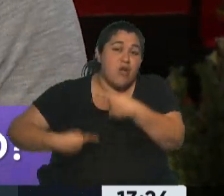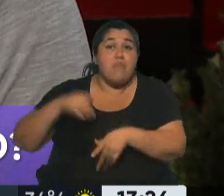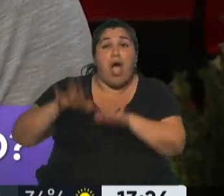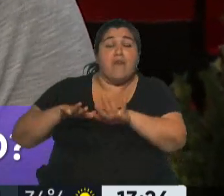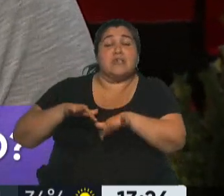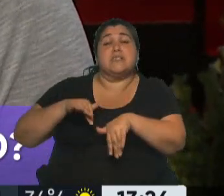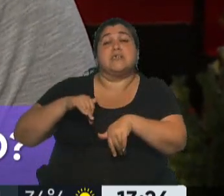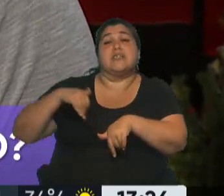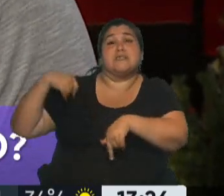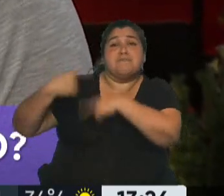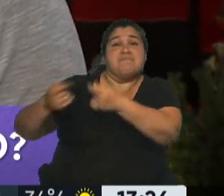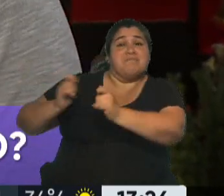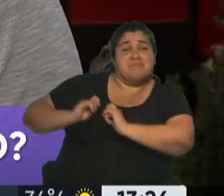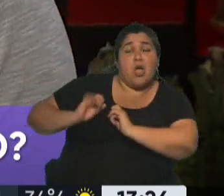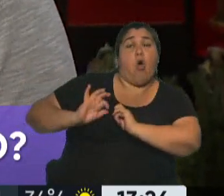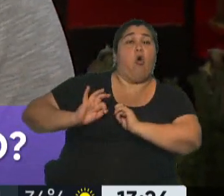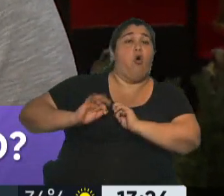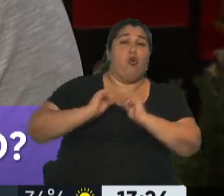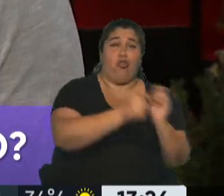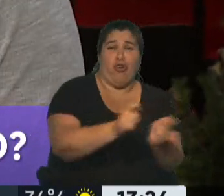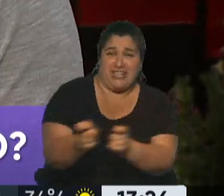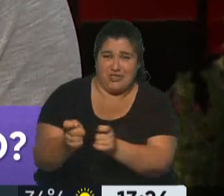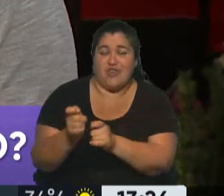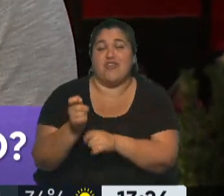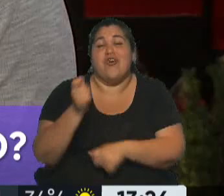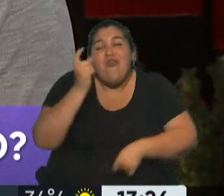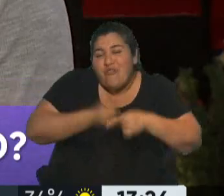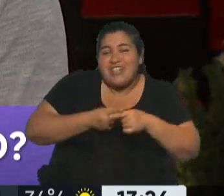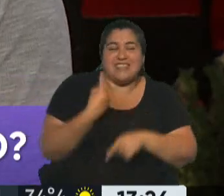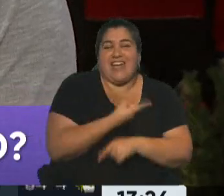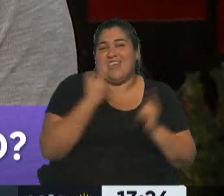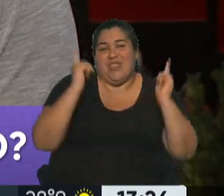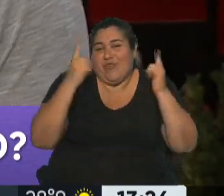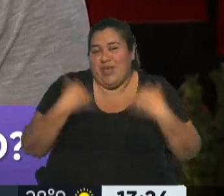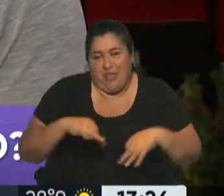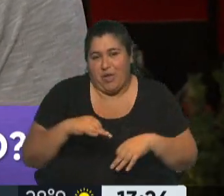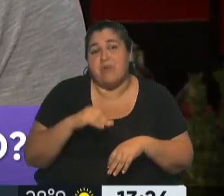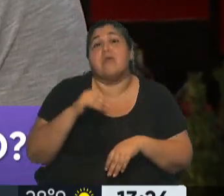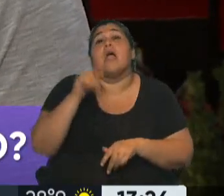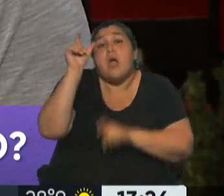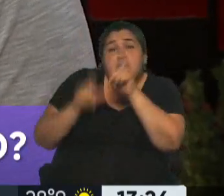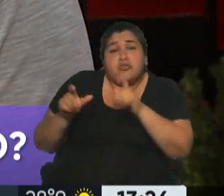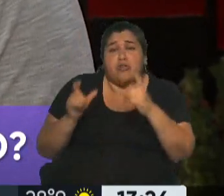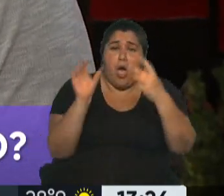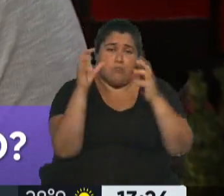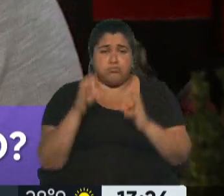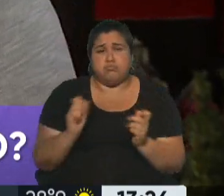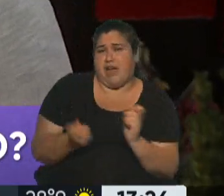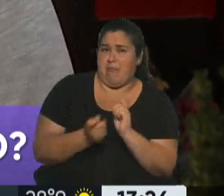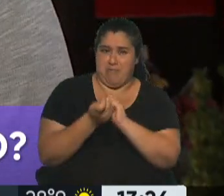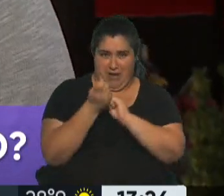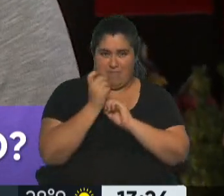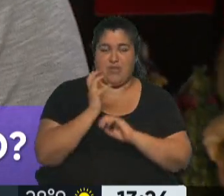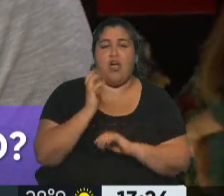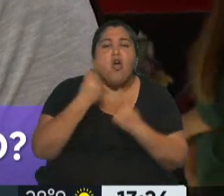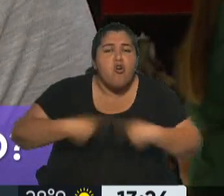lo donan y bueno, a seguir festejando las fiestas. A ver, también hay gente que viene a renovar las bolitas, claro. No hace falta cambiar. Siempre se compra algo